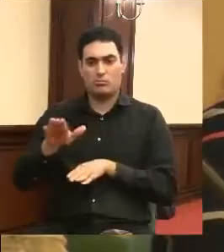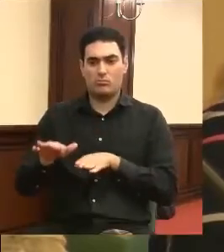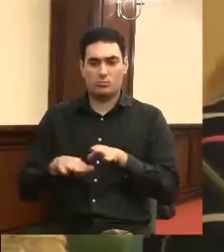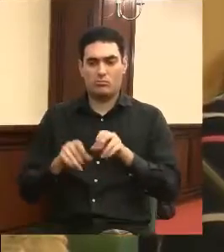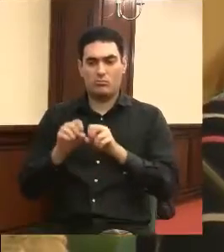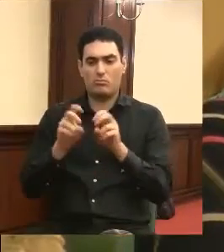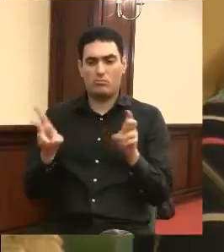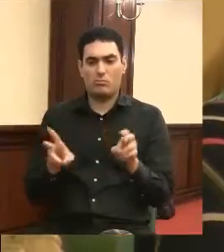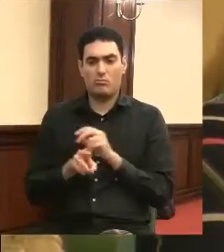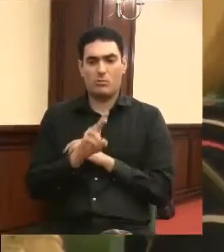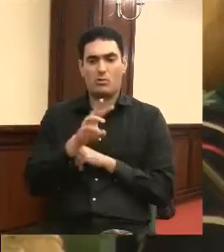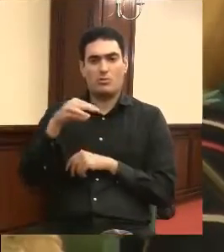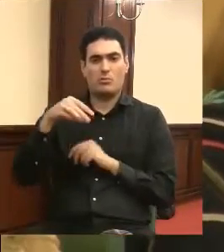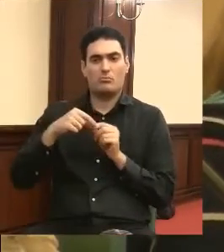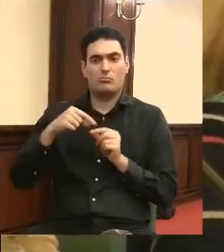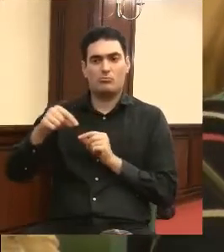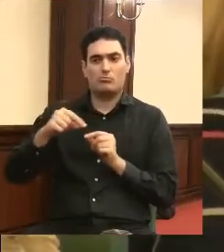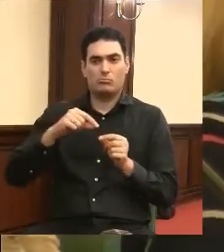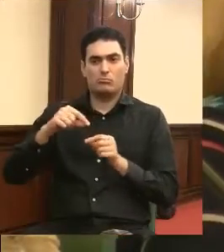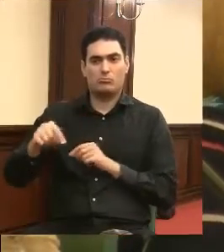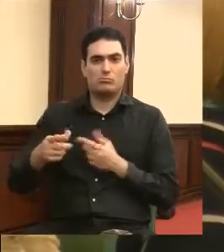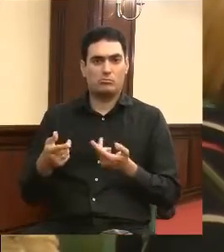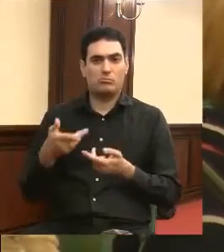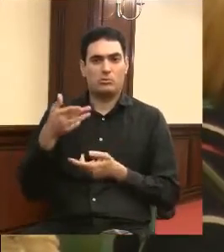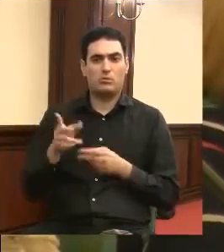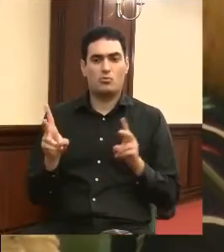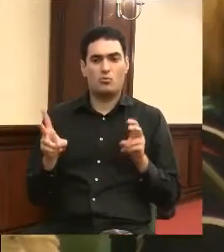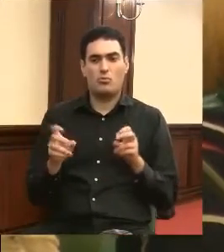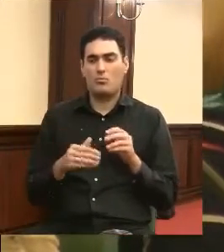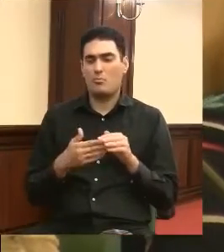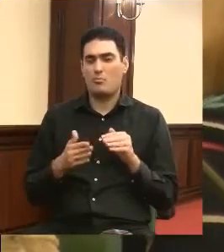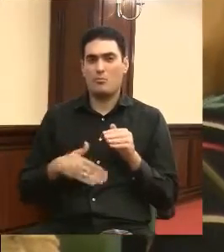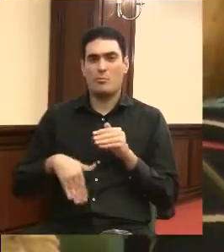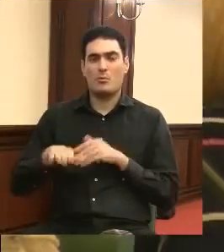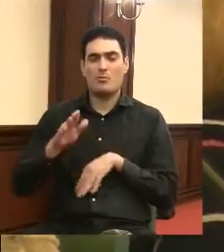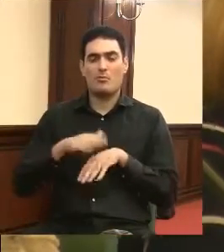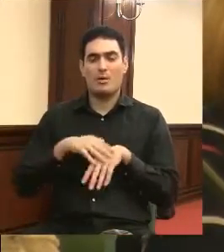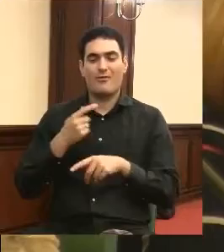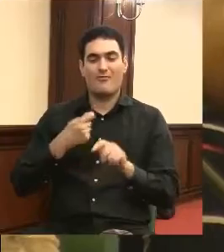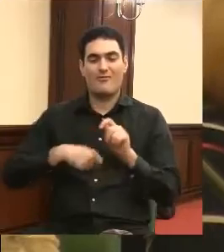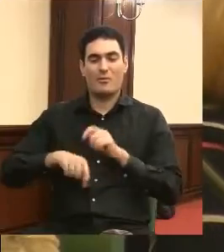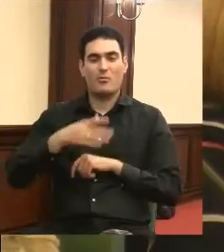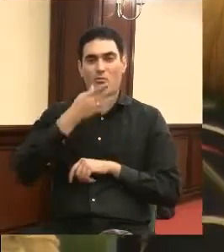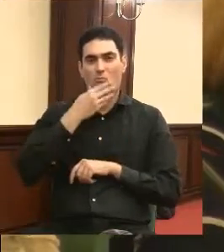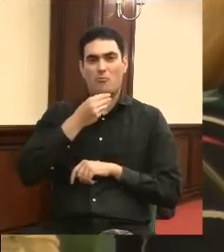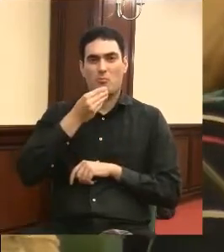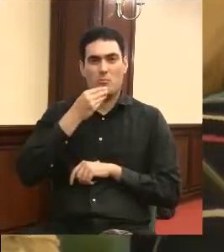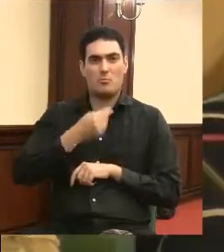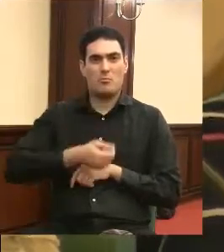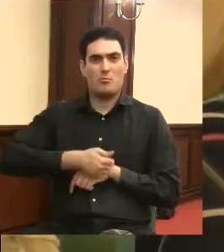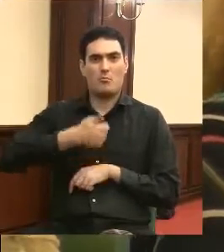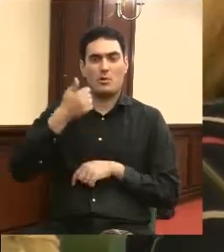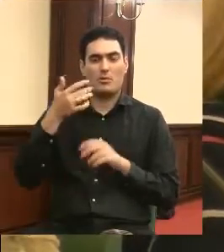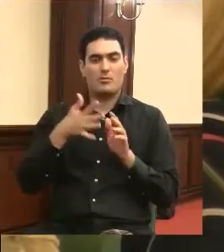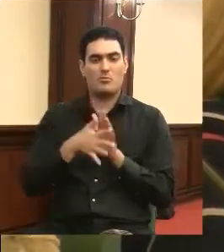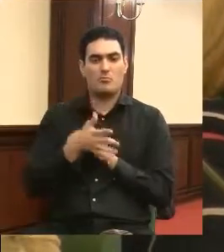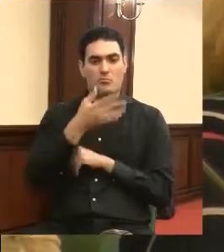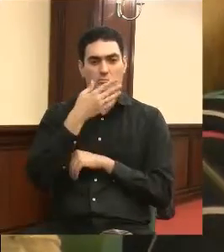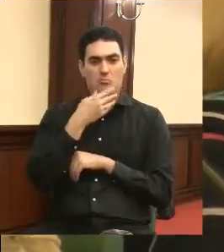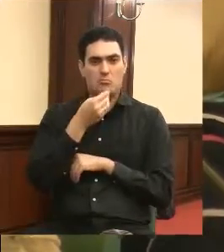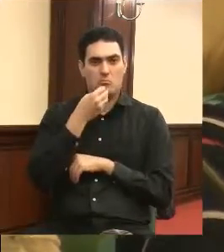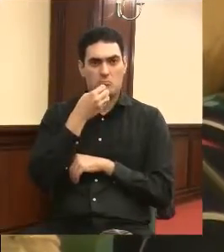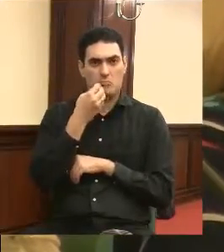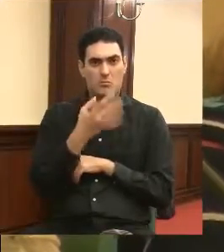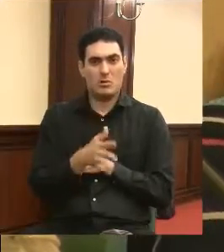spa, 4 salas de clase, aparcamiento, una piscina de 25 metros de longitud. Es el más nuevo para poder